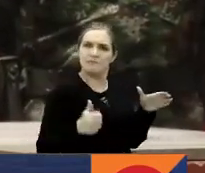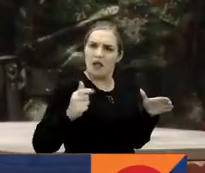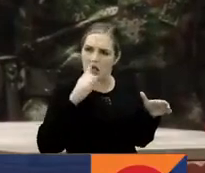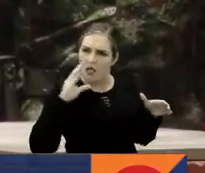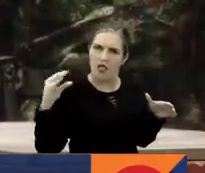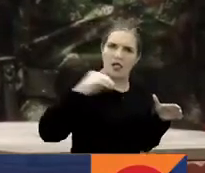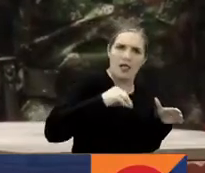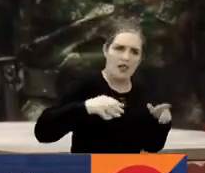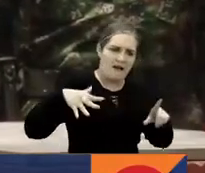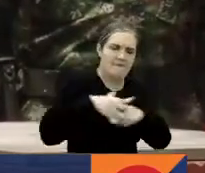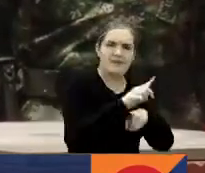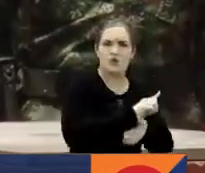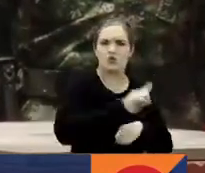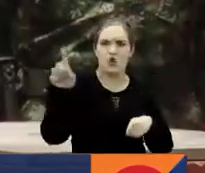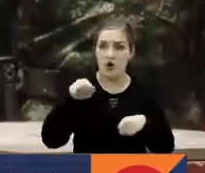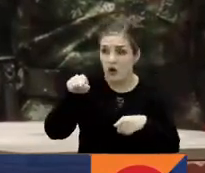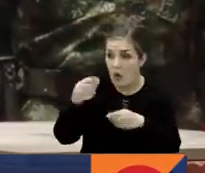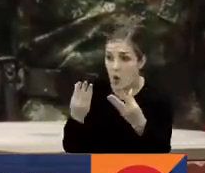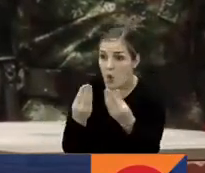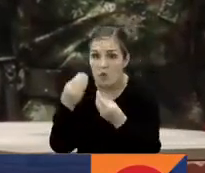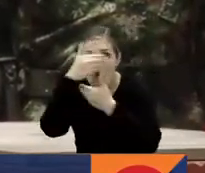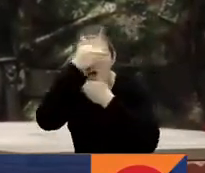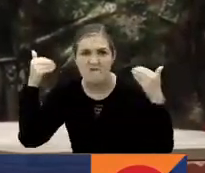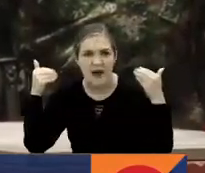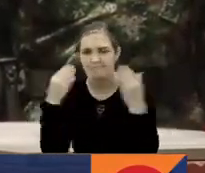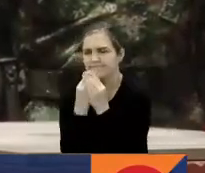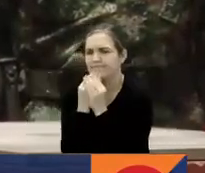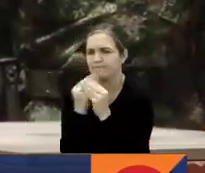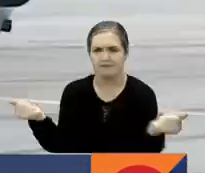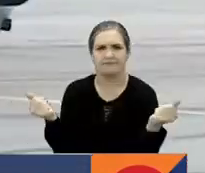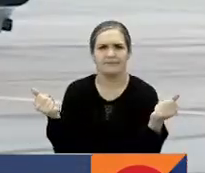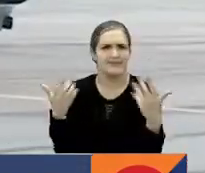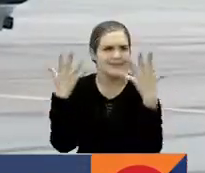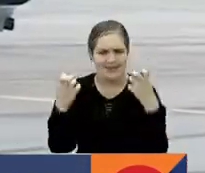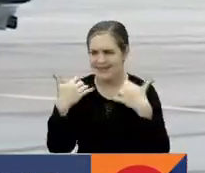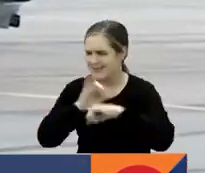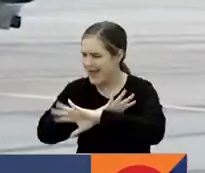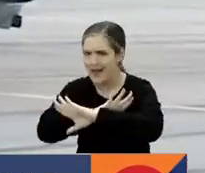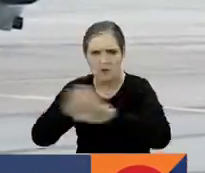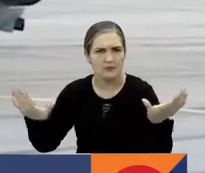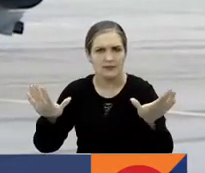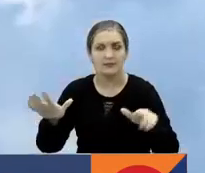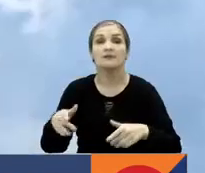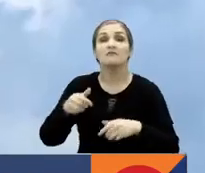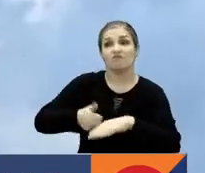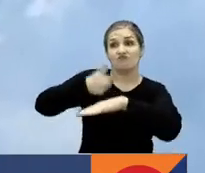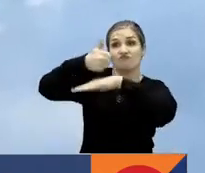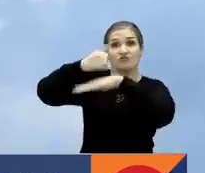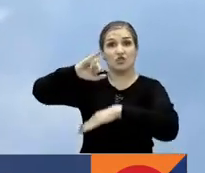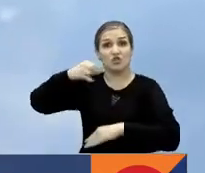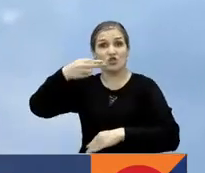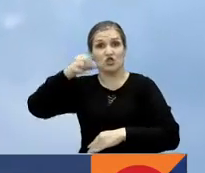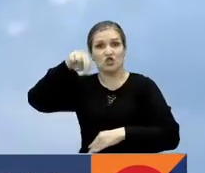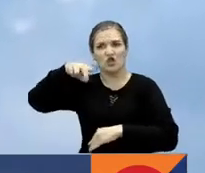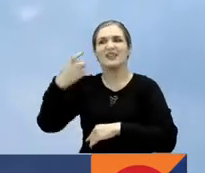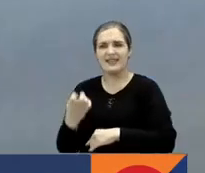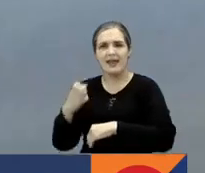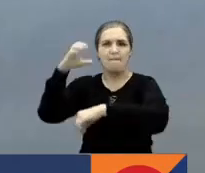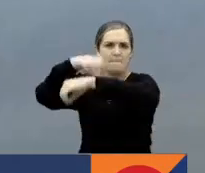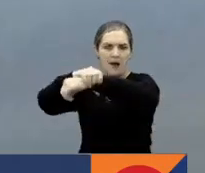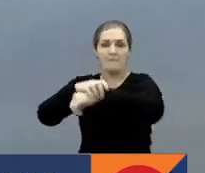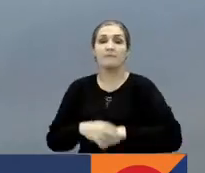el desmantelamiento y la captura de alias John Mechas. Las autoridades aseguraron que las disidencias también